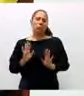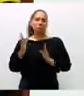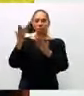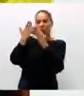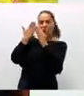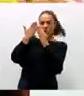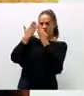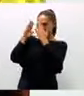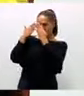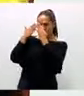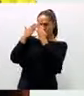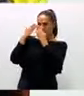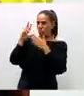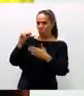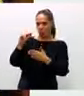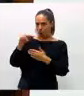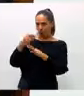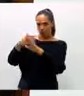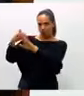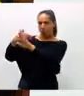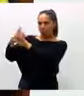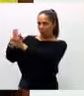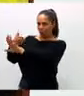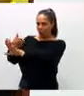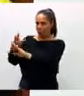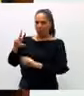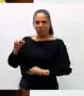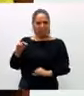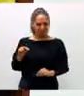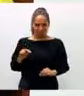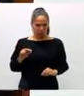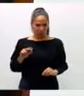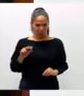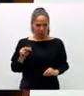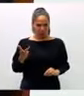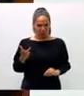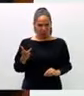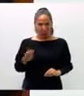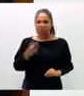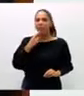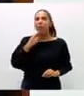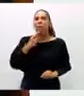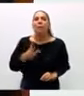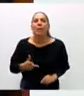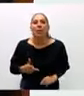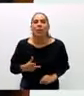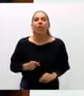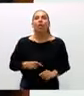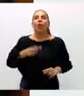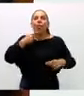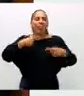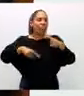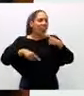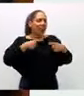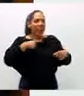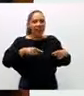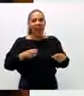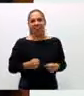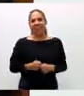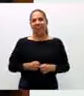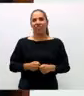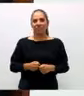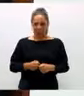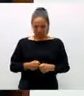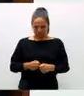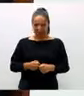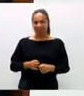bien, y lo que estamos haciendo es evadir el conflicto. Yo mejor ya no le hablo, ya le di por su lado. porque eso no construye cultura de paz.